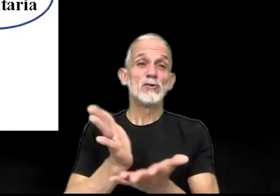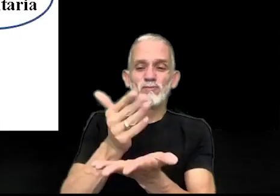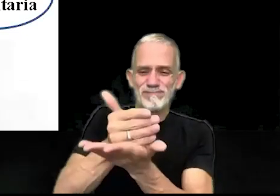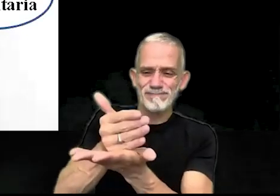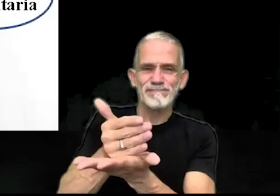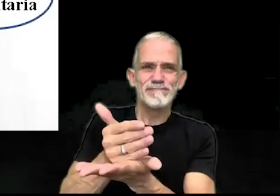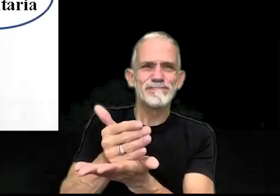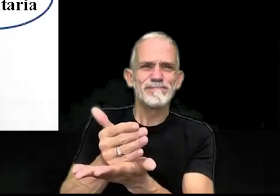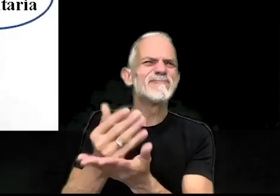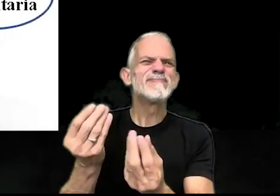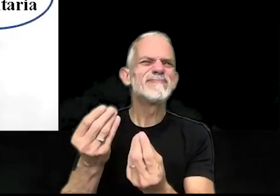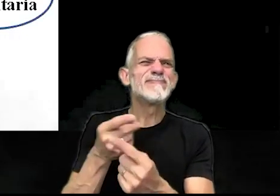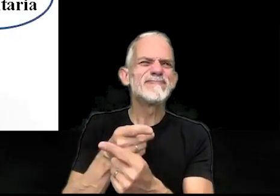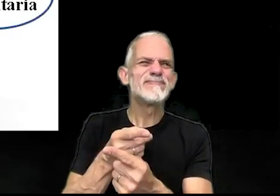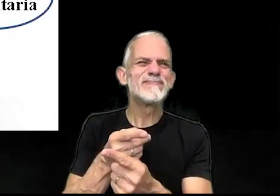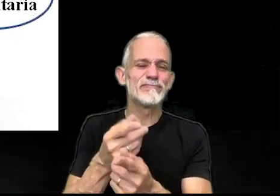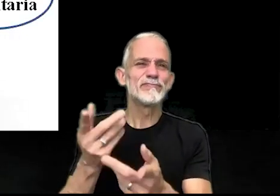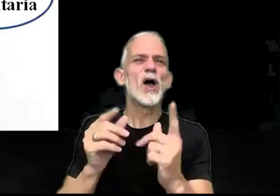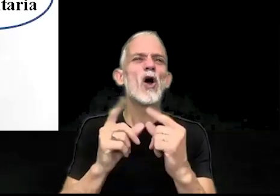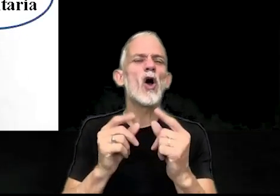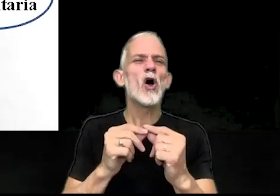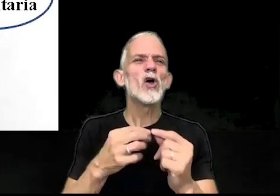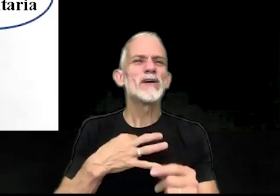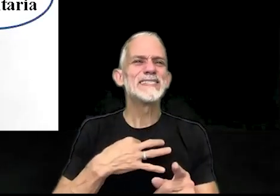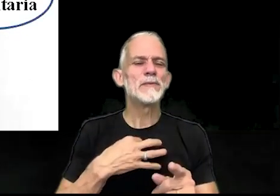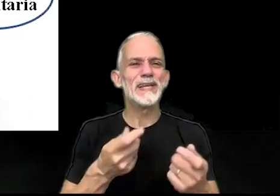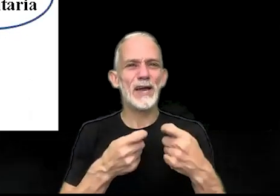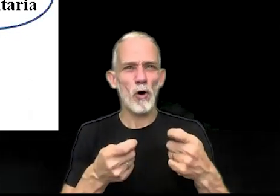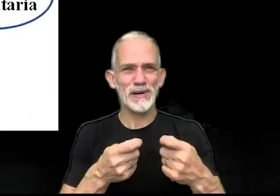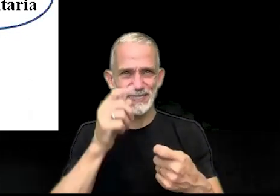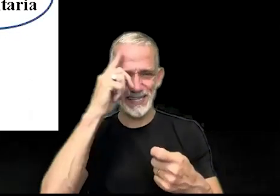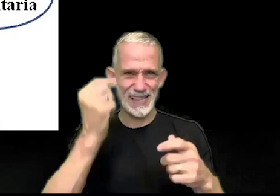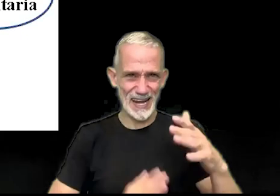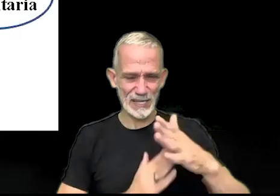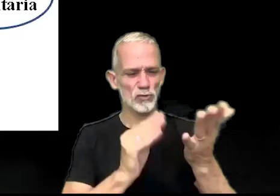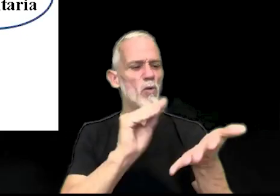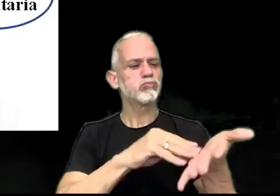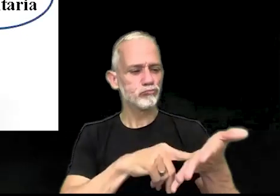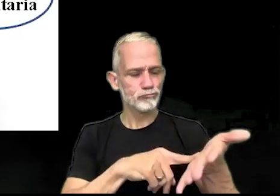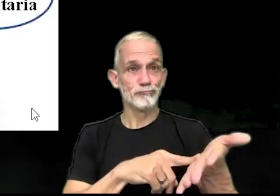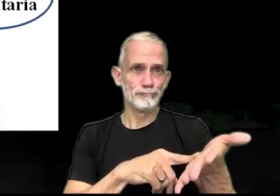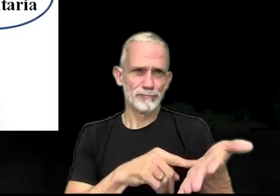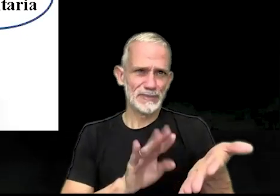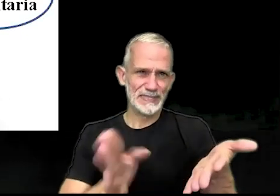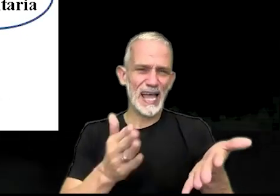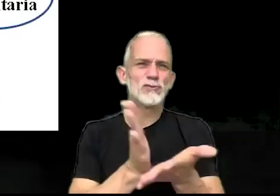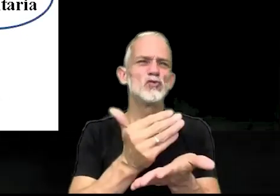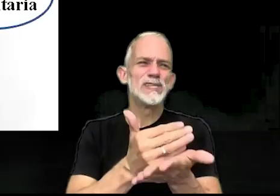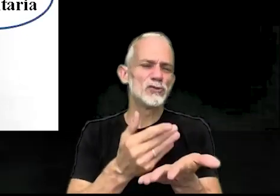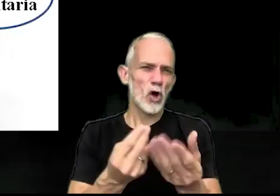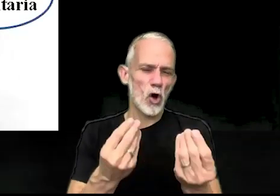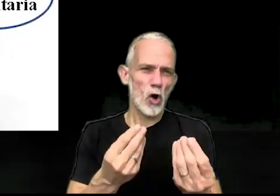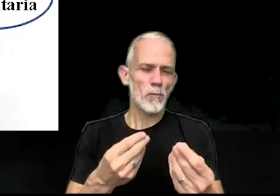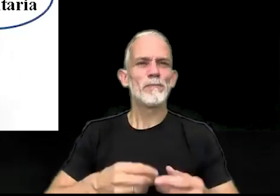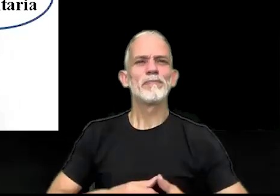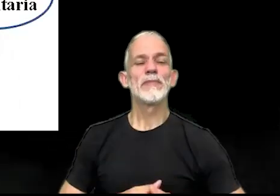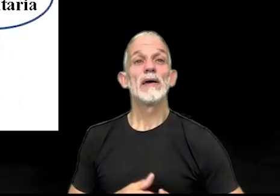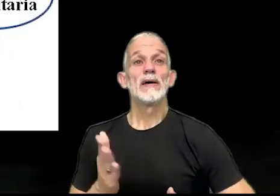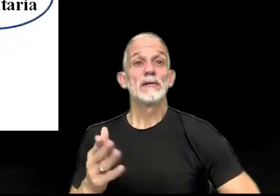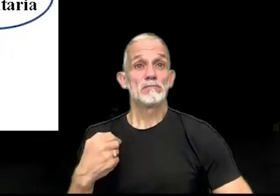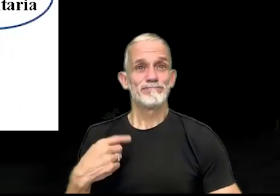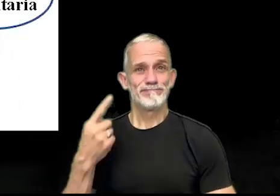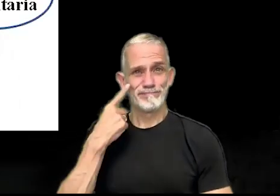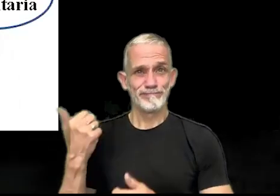sucesión está definido en el Código Civil y Comercial de la Nación, pero, ¿sí? Pero